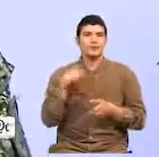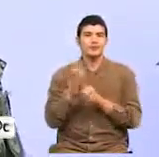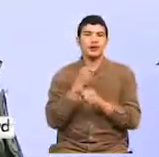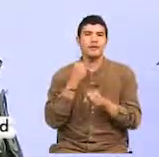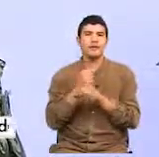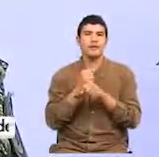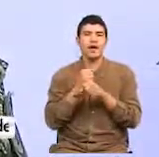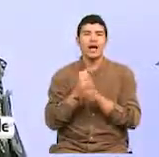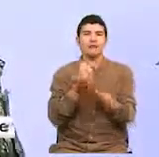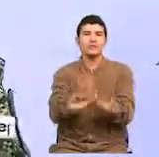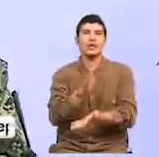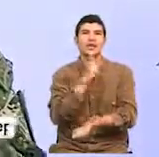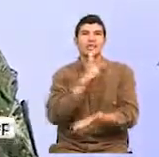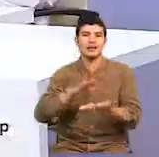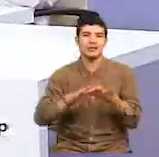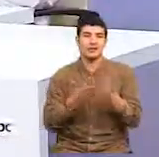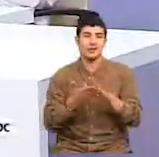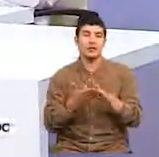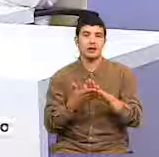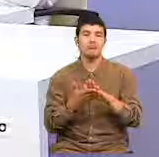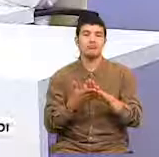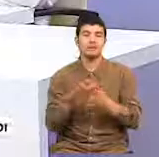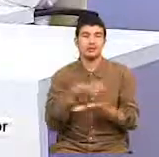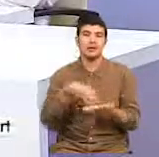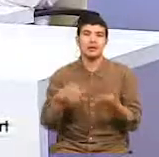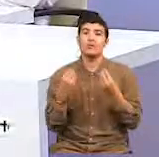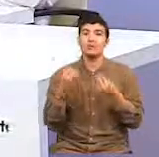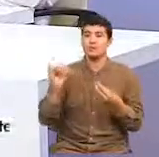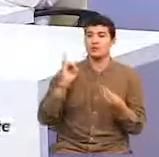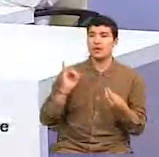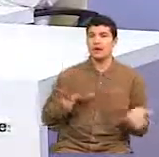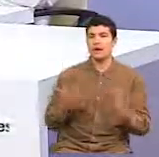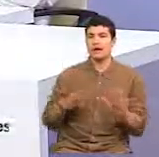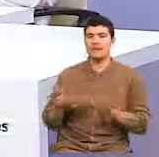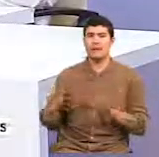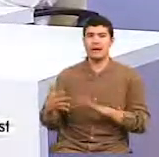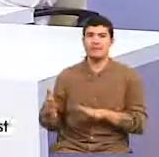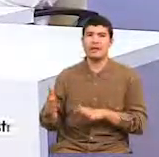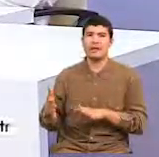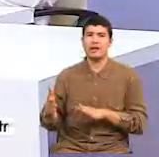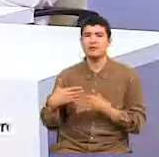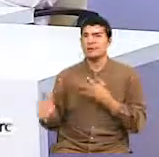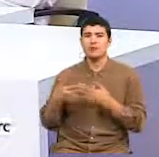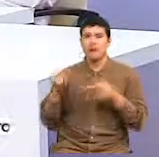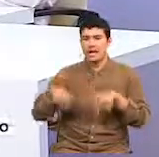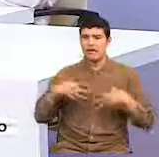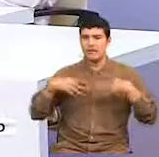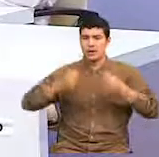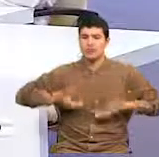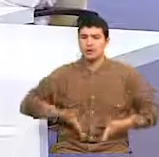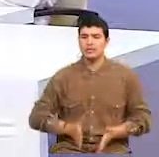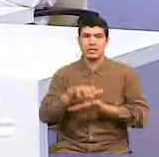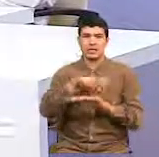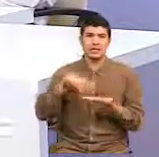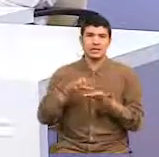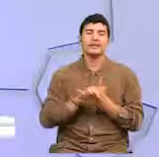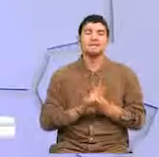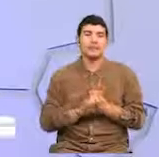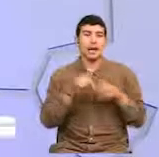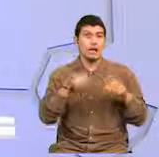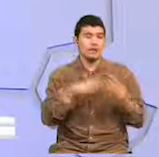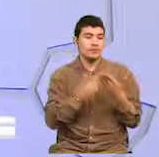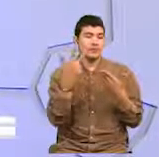ellos y muchos han dado la vida por ellos sin ser de estas regiones. ¿Ese proyecto Fe en Colombia se empezará a